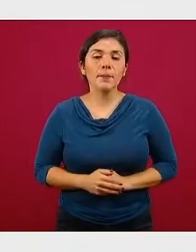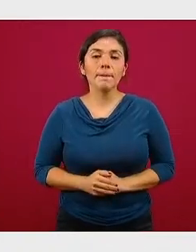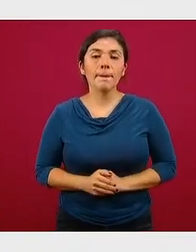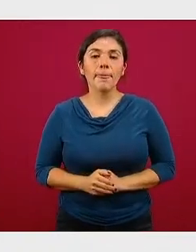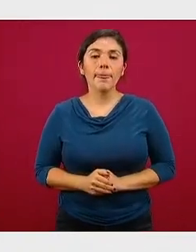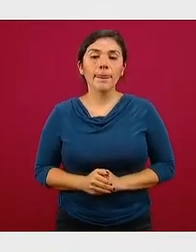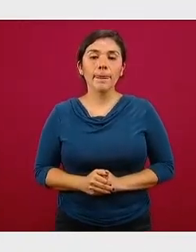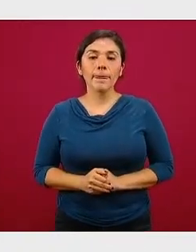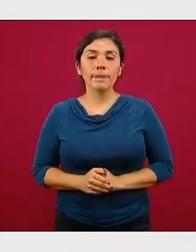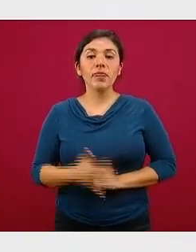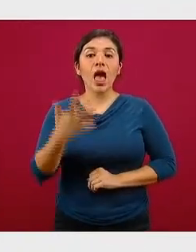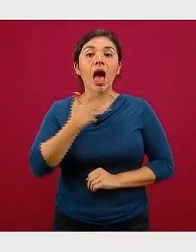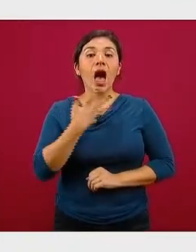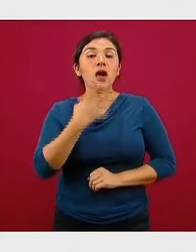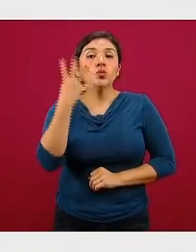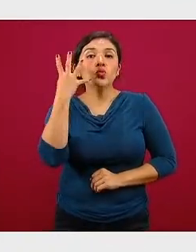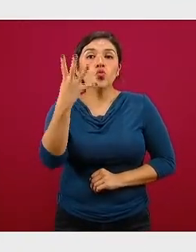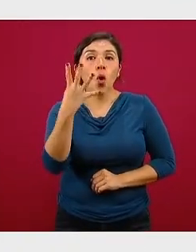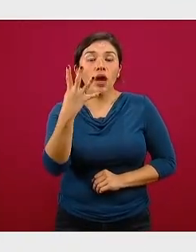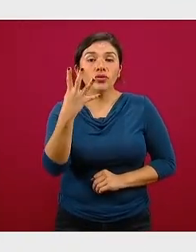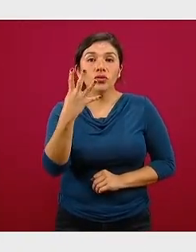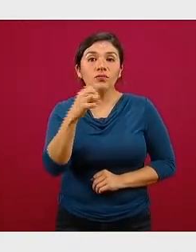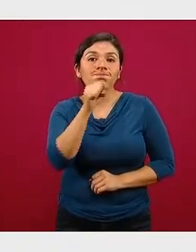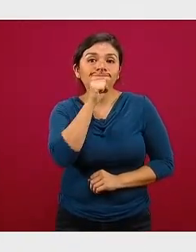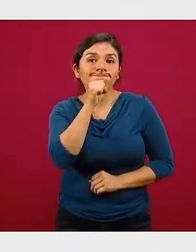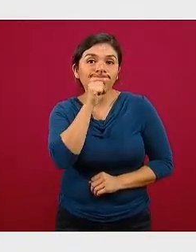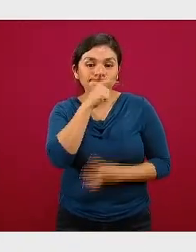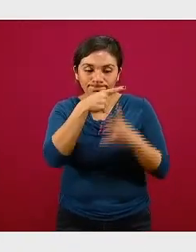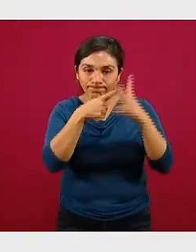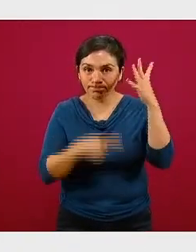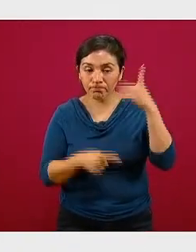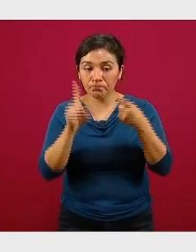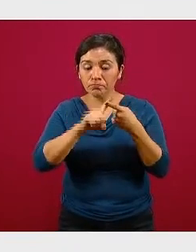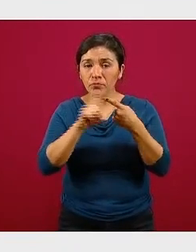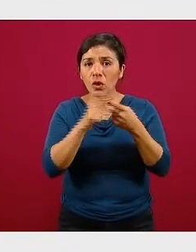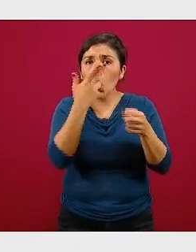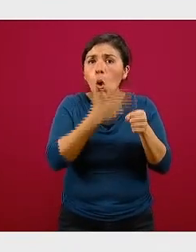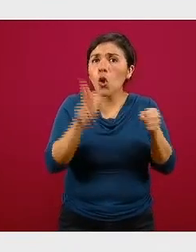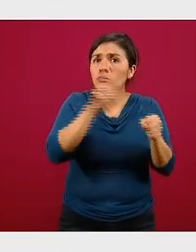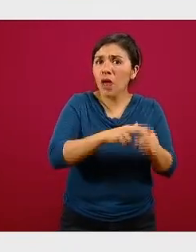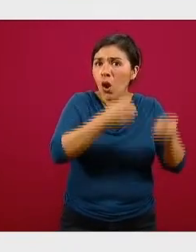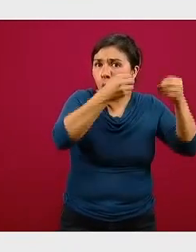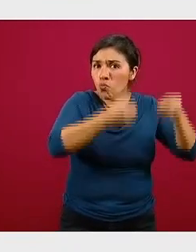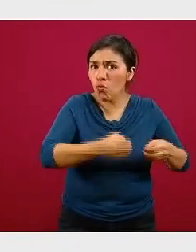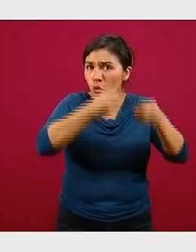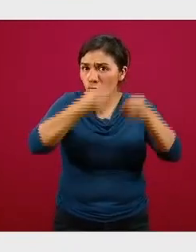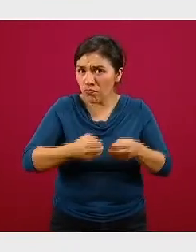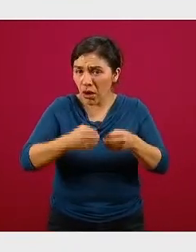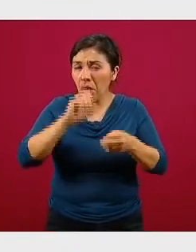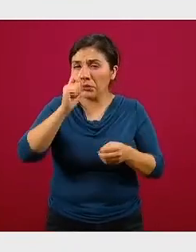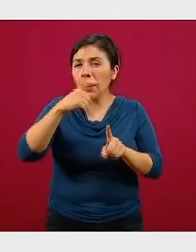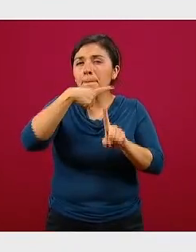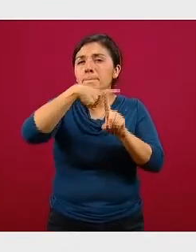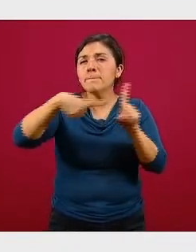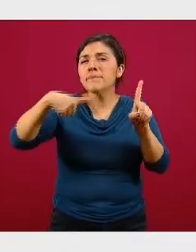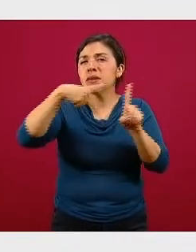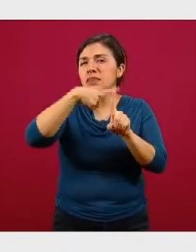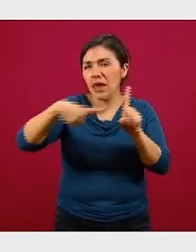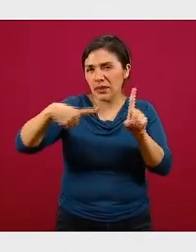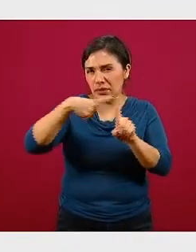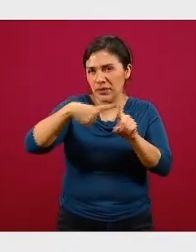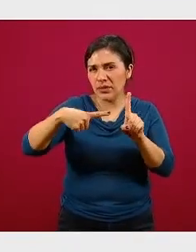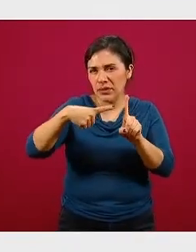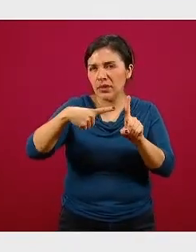Tenemos 4 indicadores. El primero es la ocupación hospitalaria y vale la mitad de la calificación final,